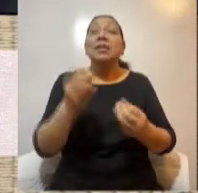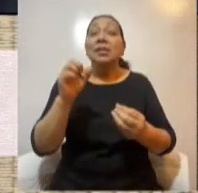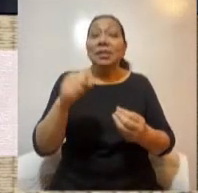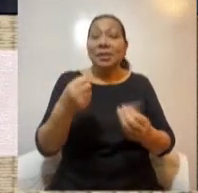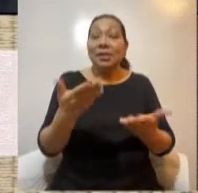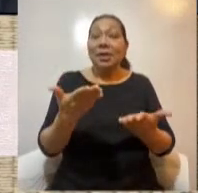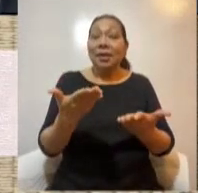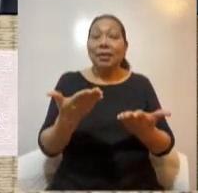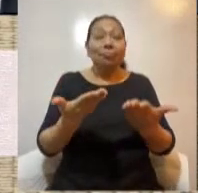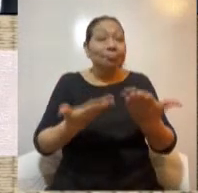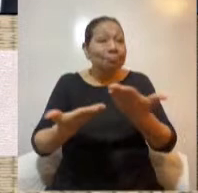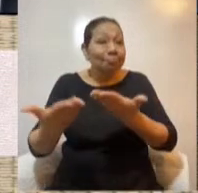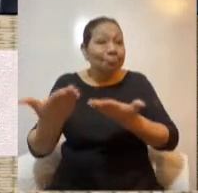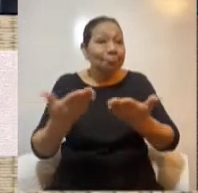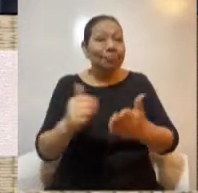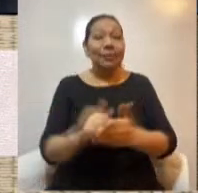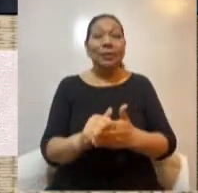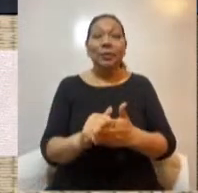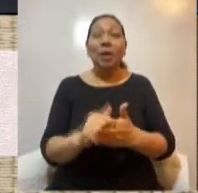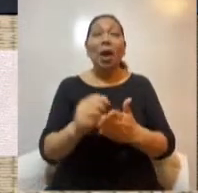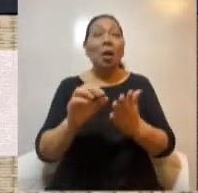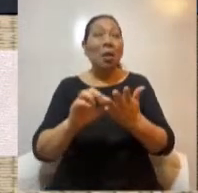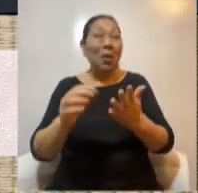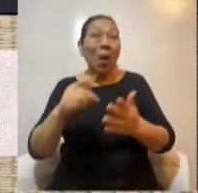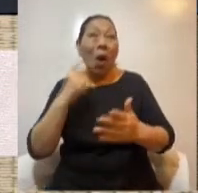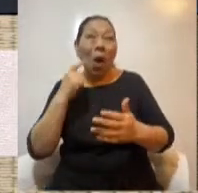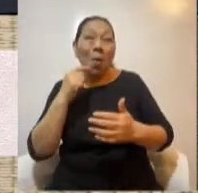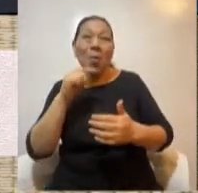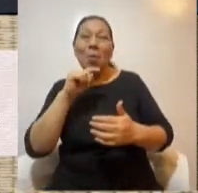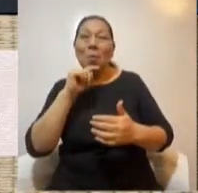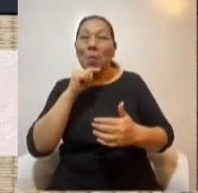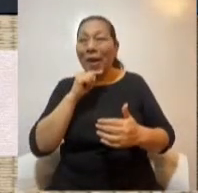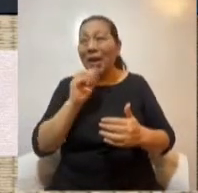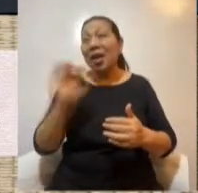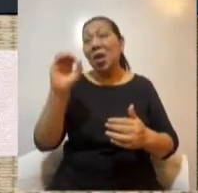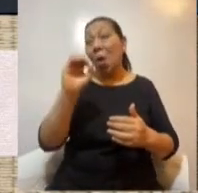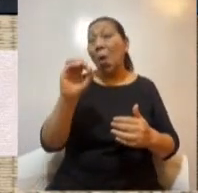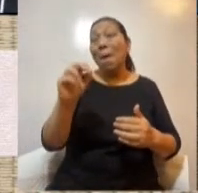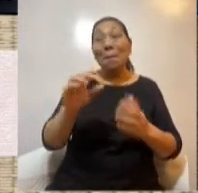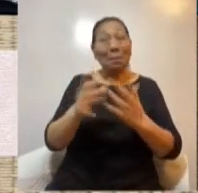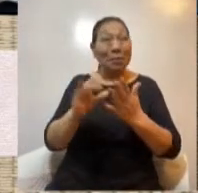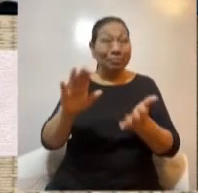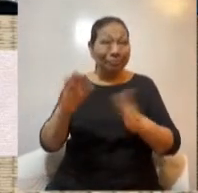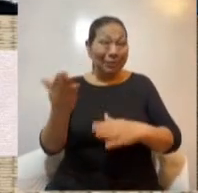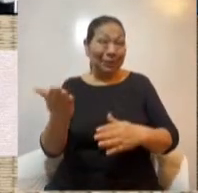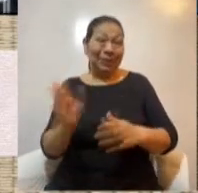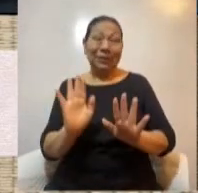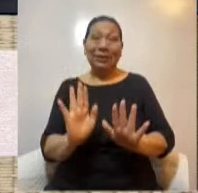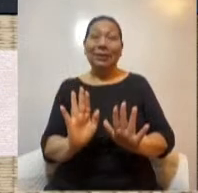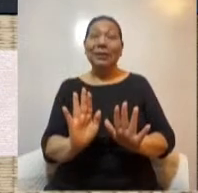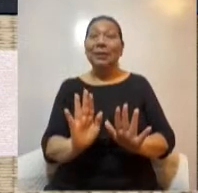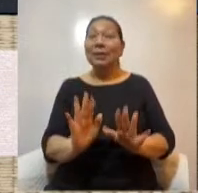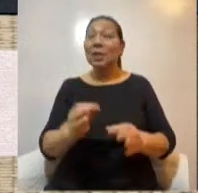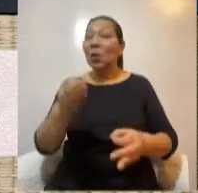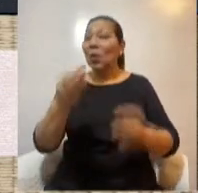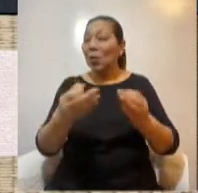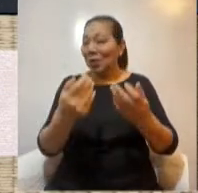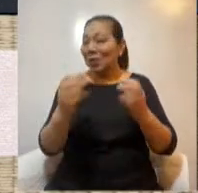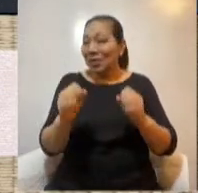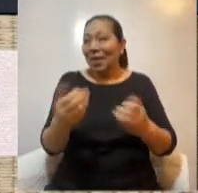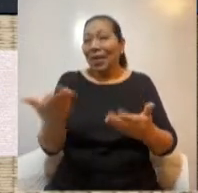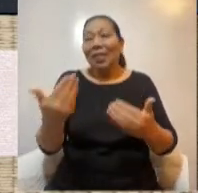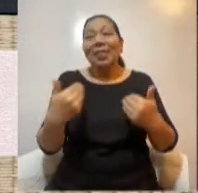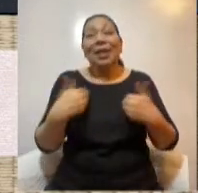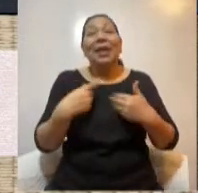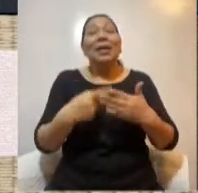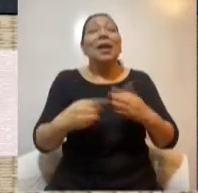es si el criterio para diferenciar entre viudas y viudos era racionalmente justificable